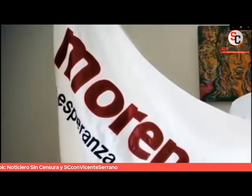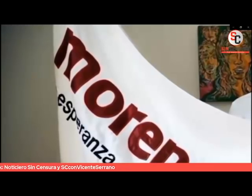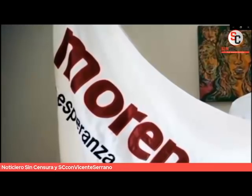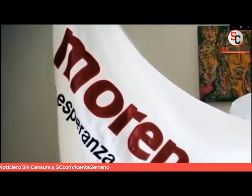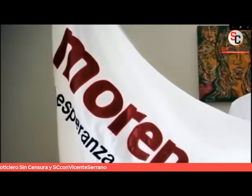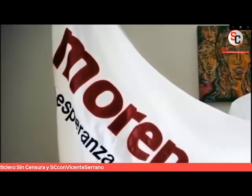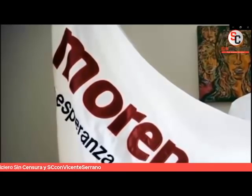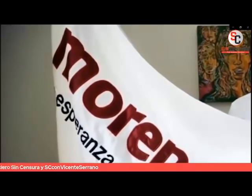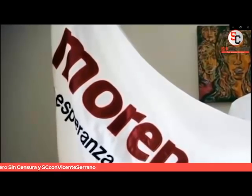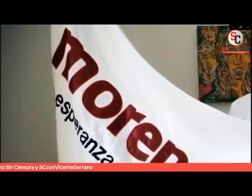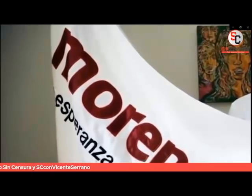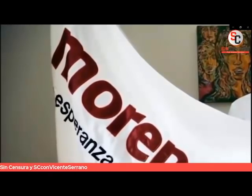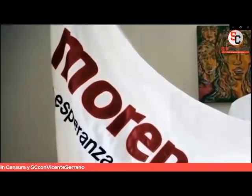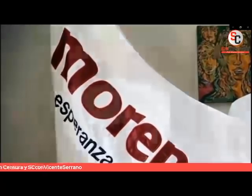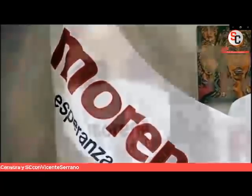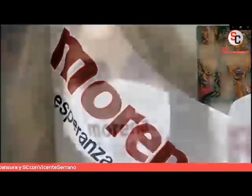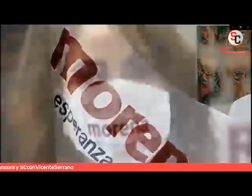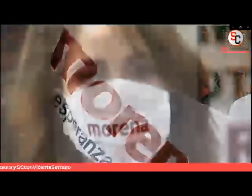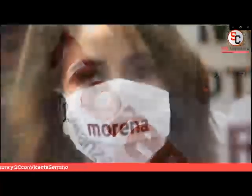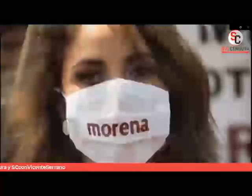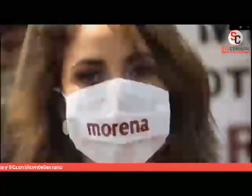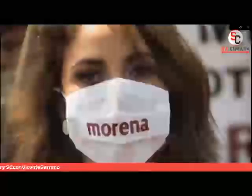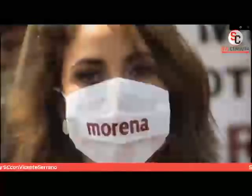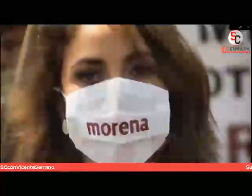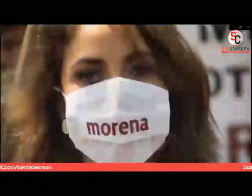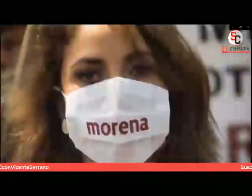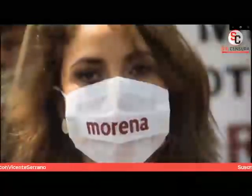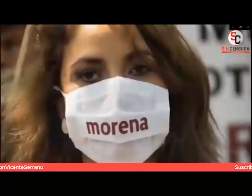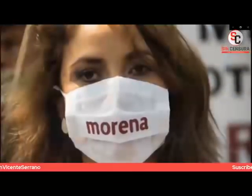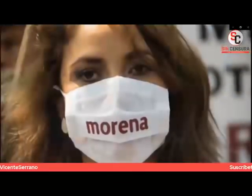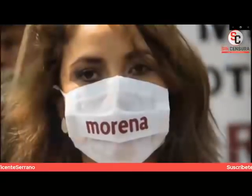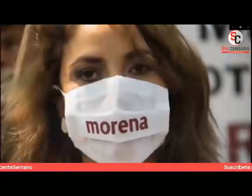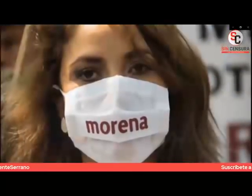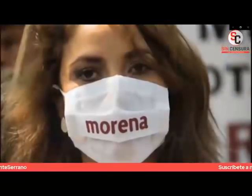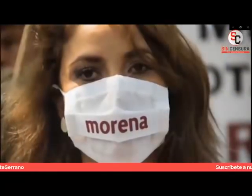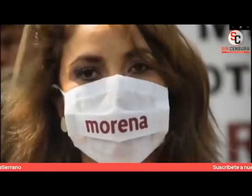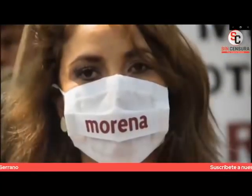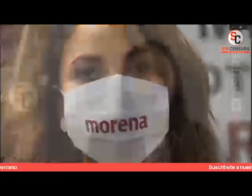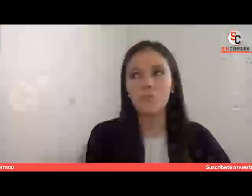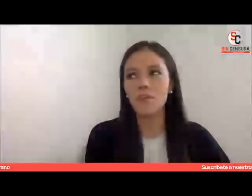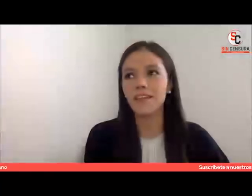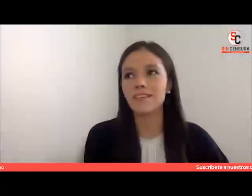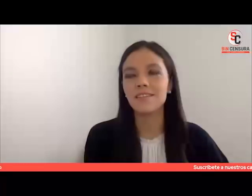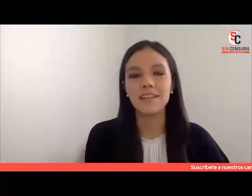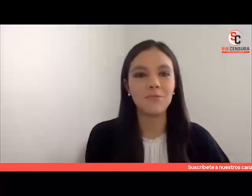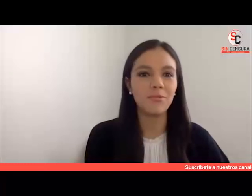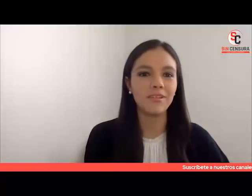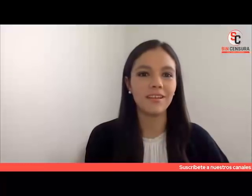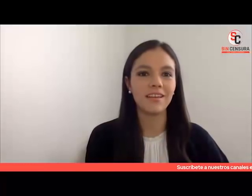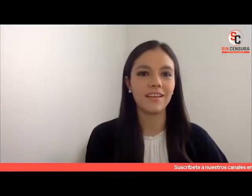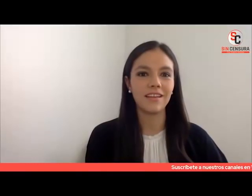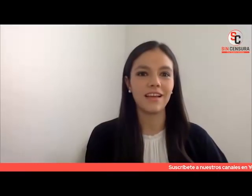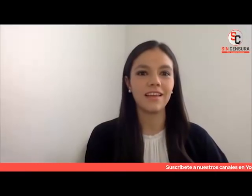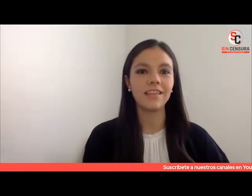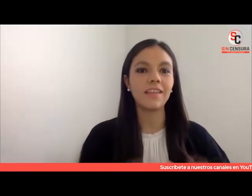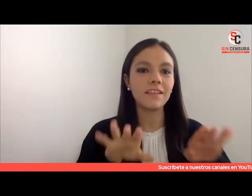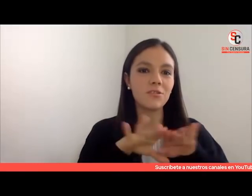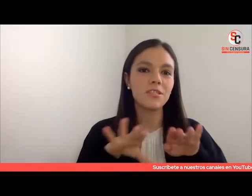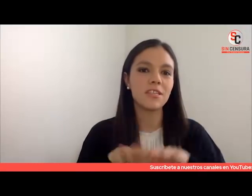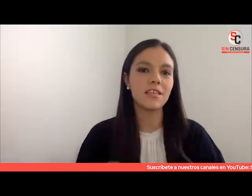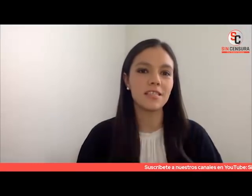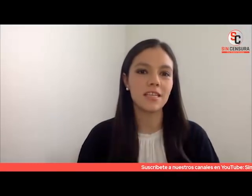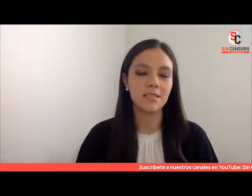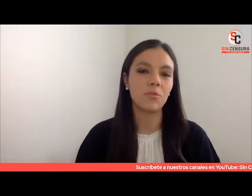respuesta institucional a la altura de los reclamos. Yo no tengo duda que así será porque hay